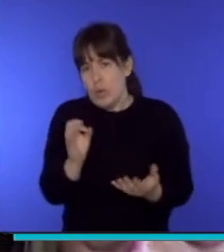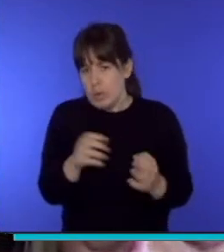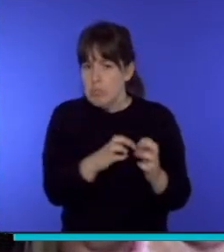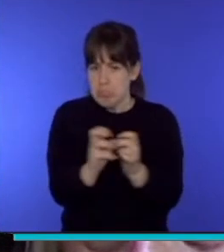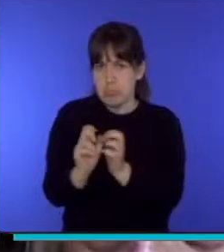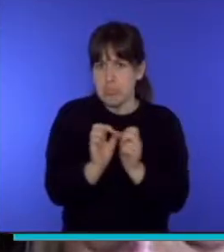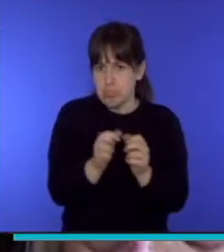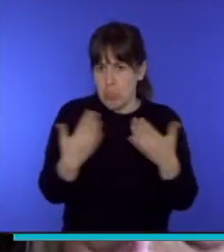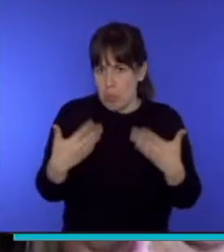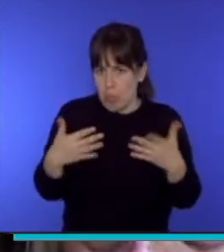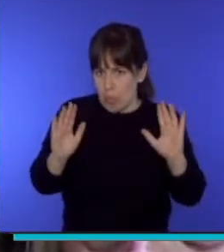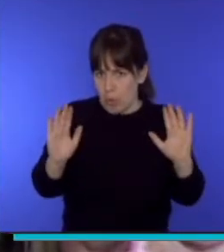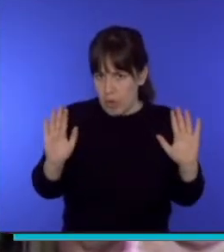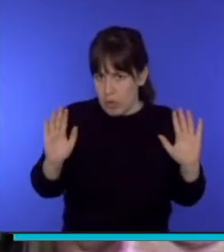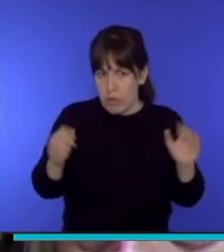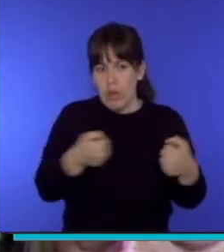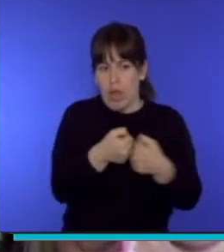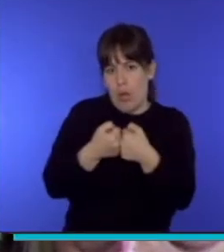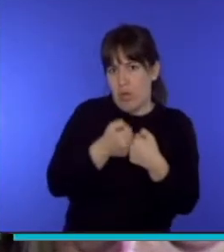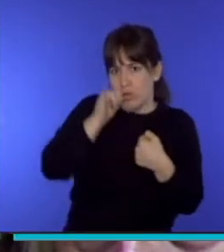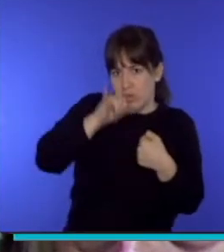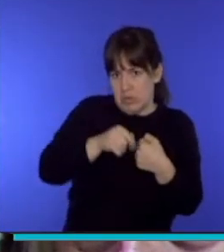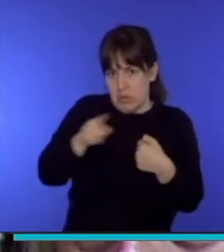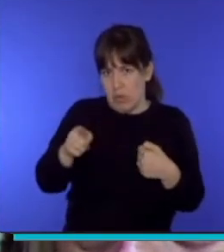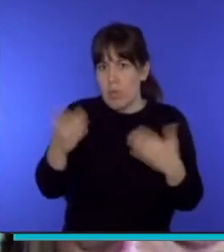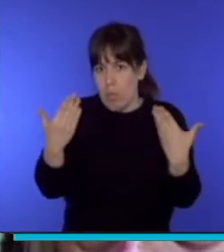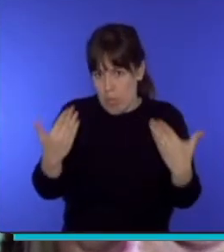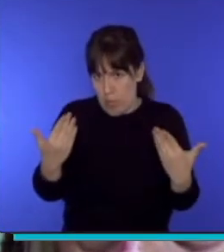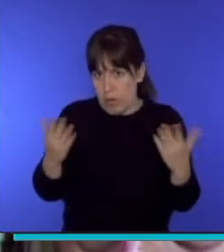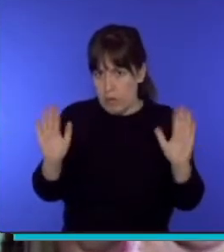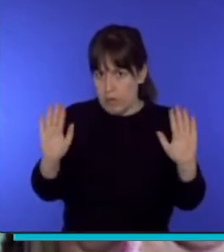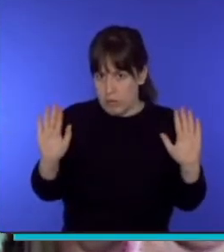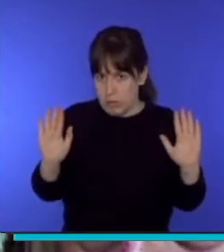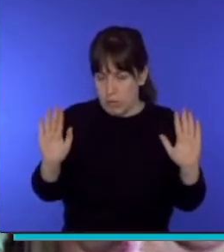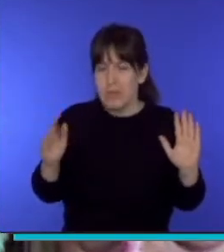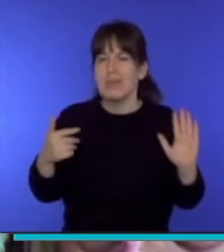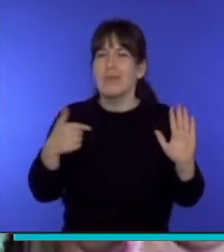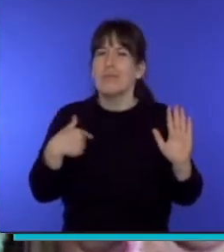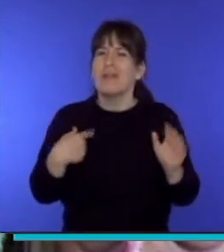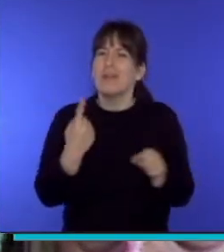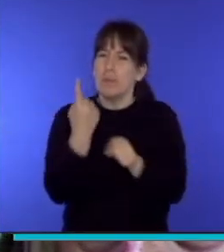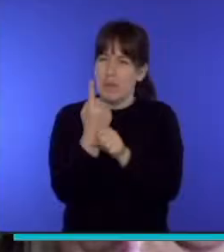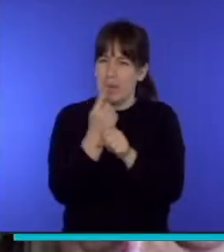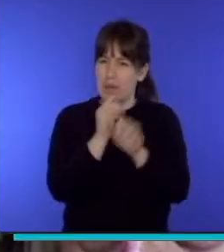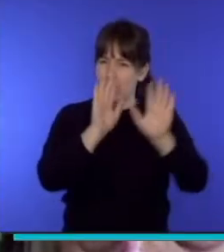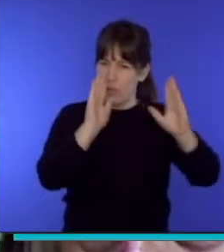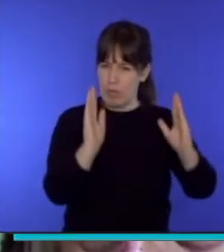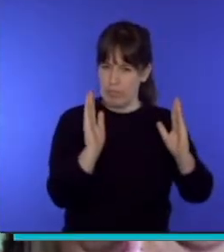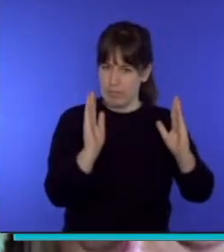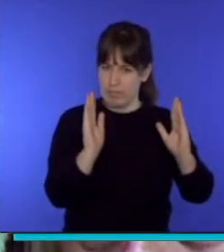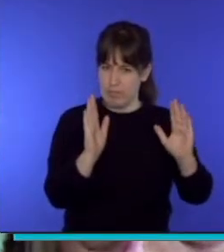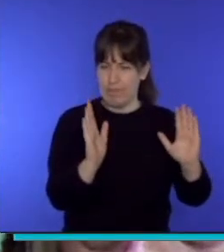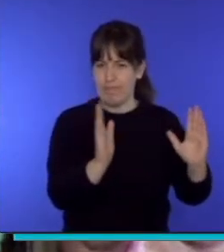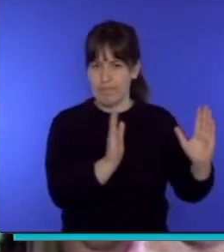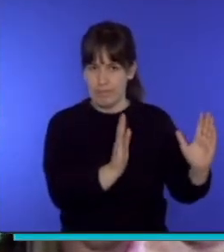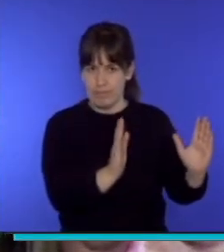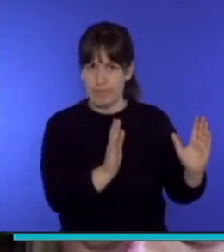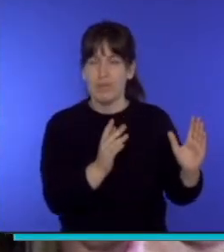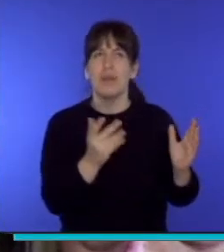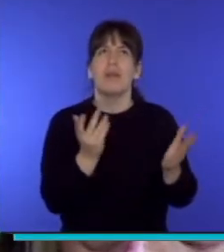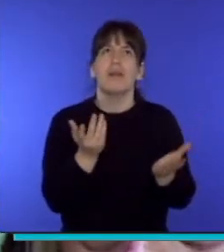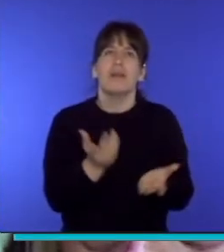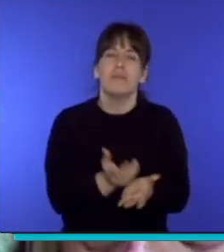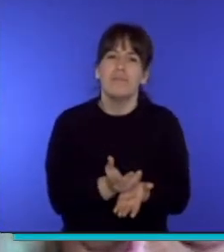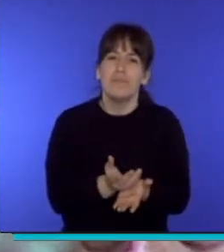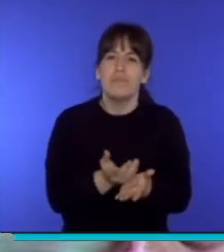discutible, se puede estar de acuerdo o no se puede estar de acuerdo. Y acá quiero hacer el primer paréntesis. No está